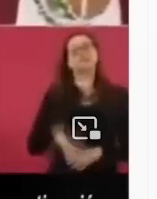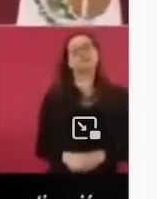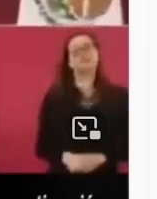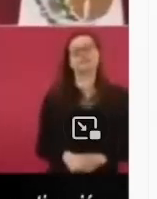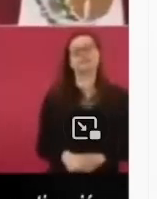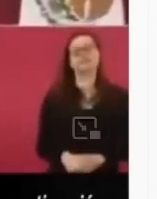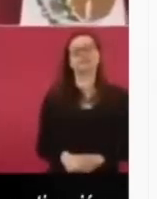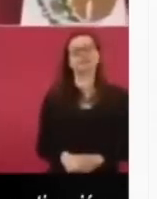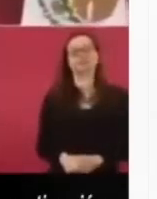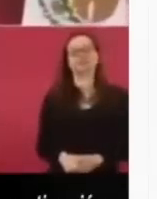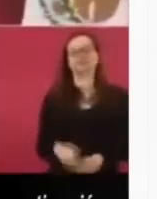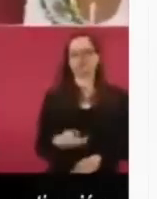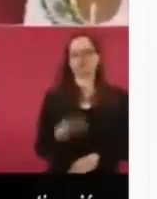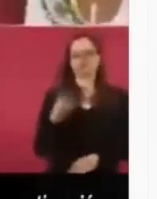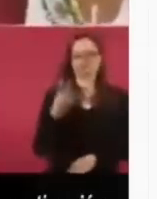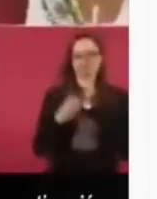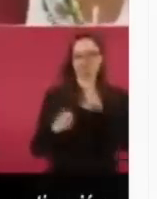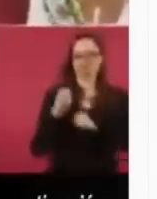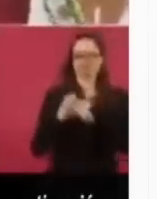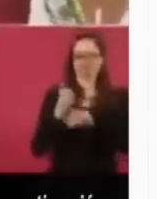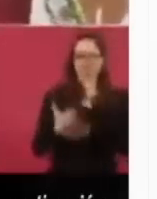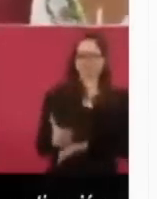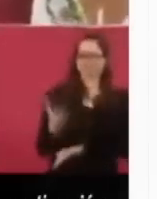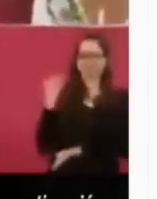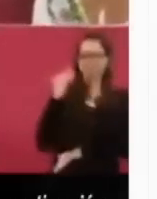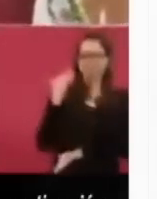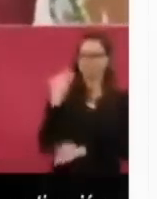la misma política.